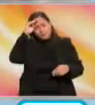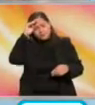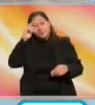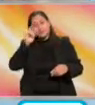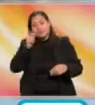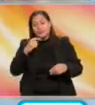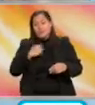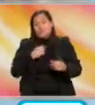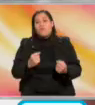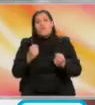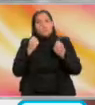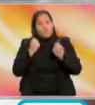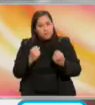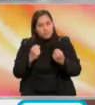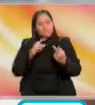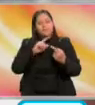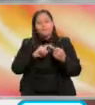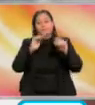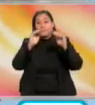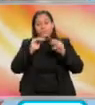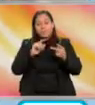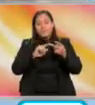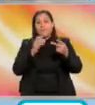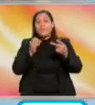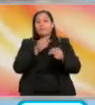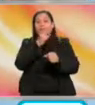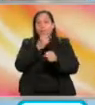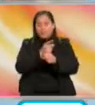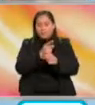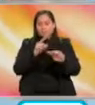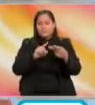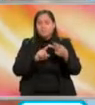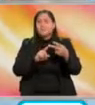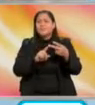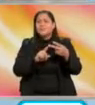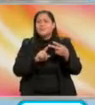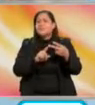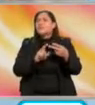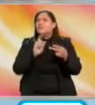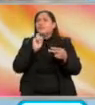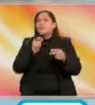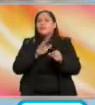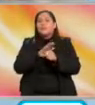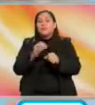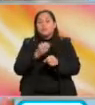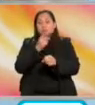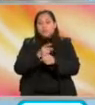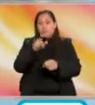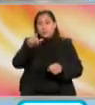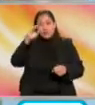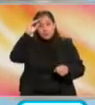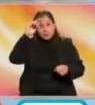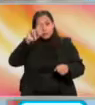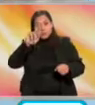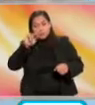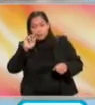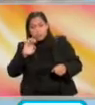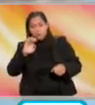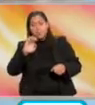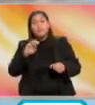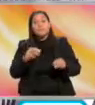somos fuertes. Ok. Luego, oportunidades. ¿Qué oportunidad tiene Don Lupe en el mercado para